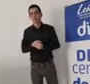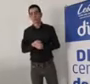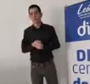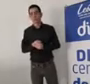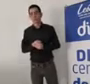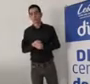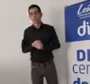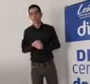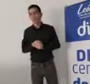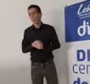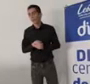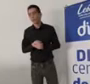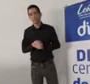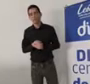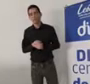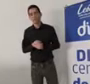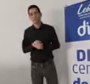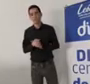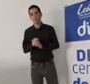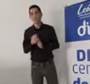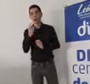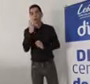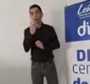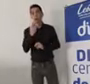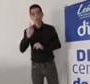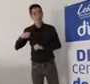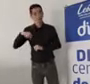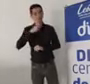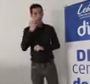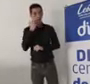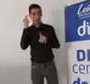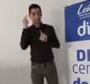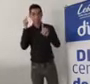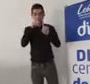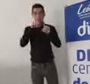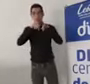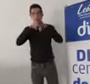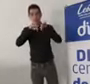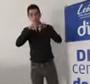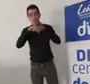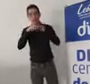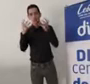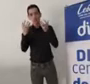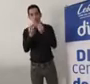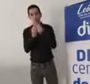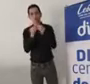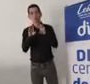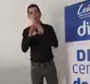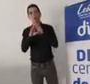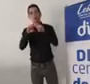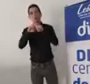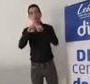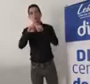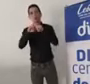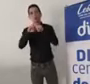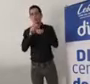XXI, y sobre eso empezar a trabajar en equipo y tomar decisiones, más allá de las diferencias políticas. Eso implica dejar atrás